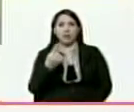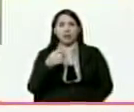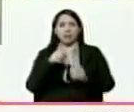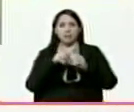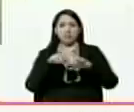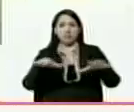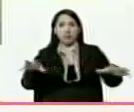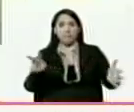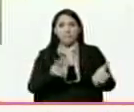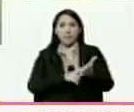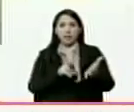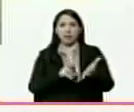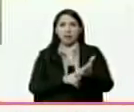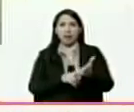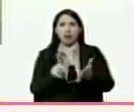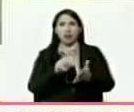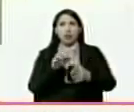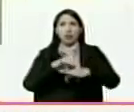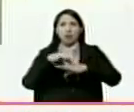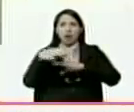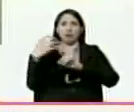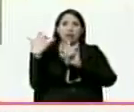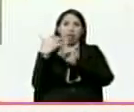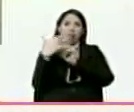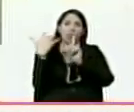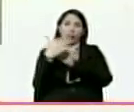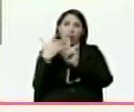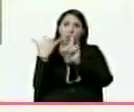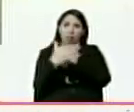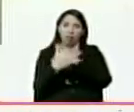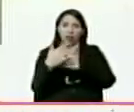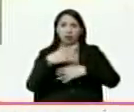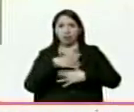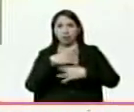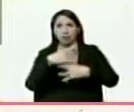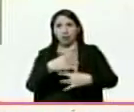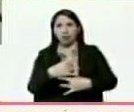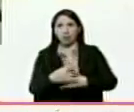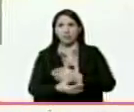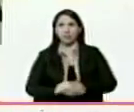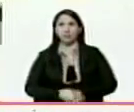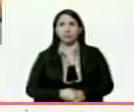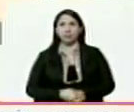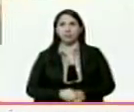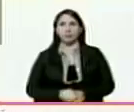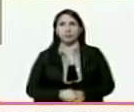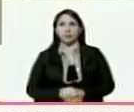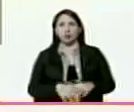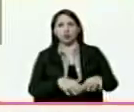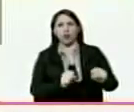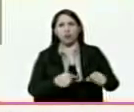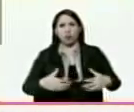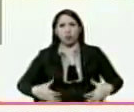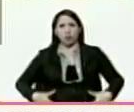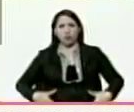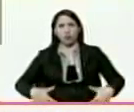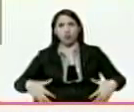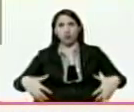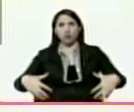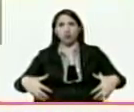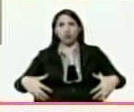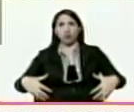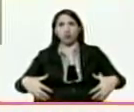verdad, para no dejarse llevar por los intereses de los dueños capitalistas de